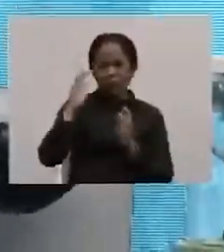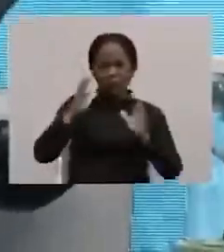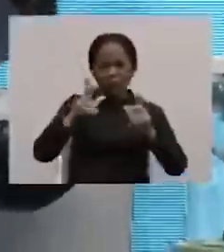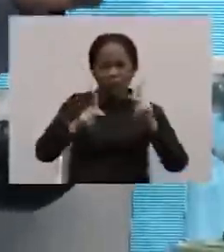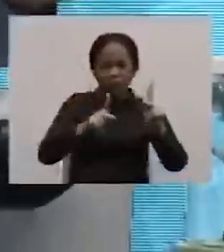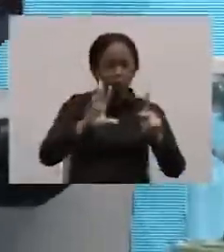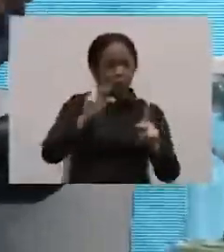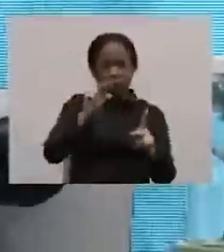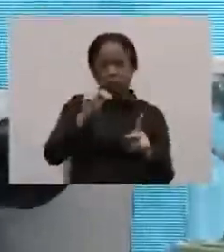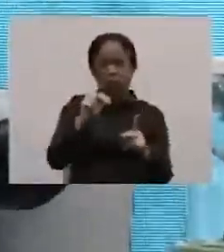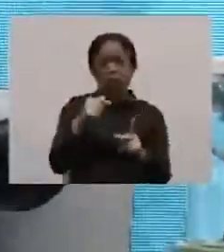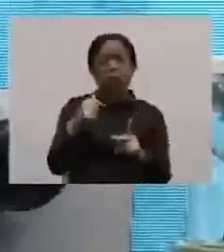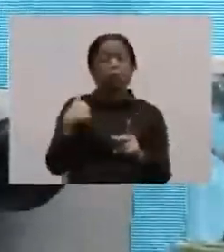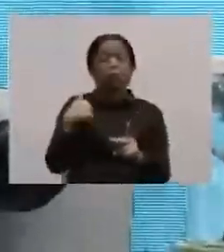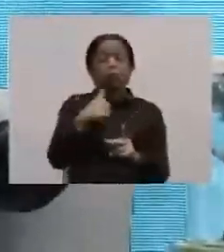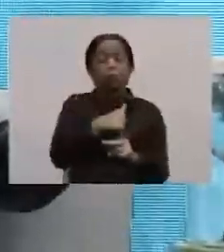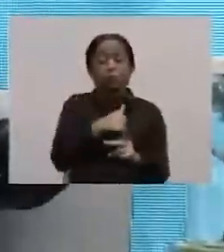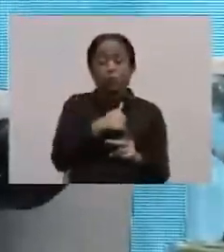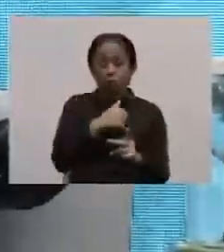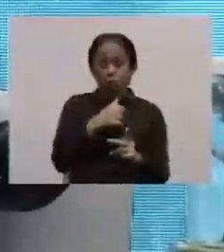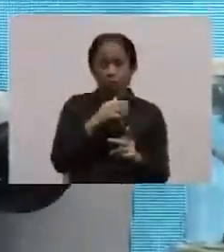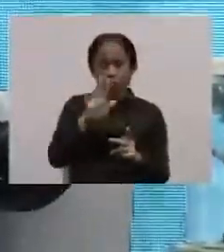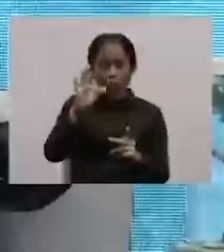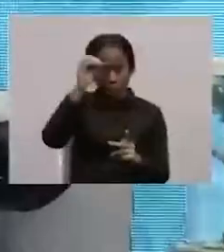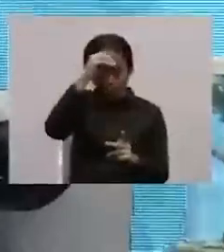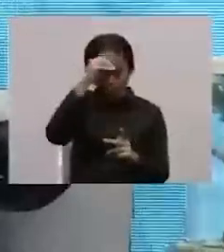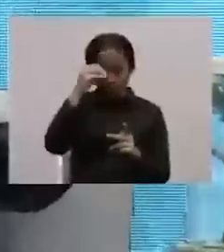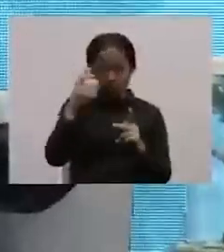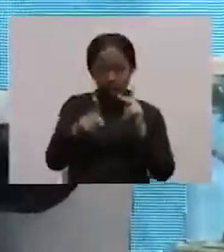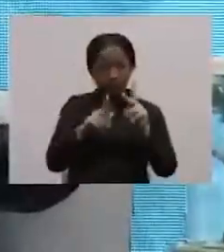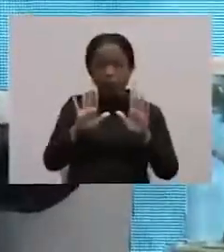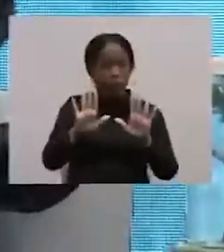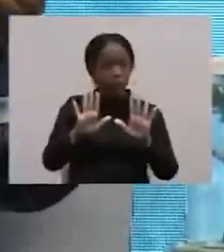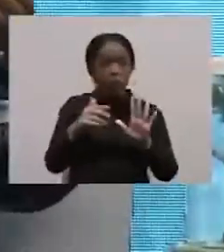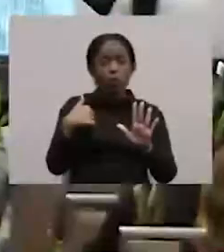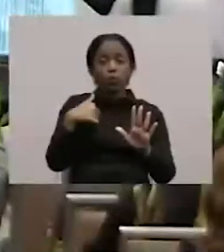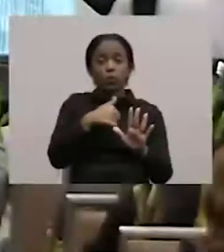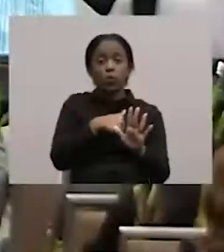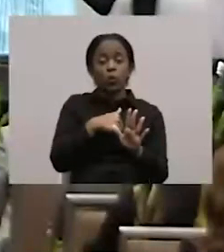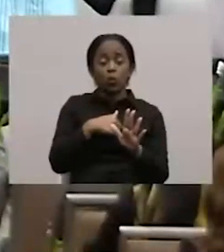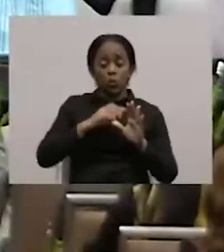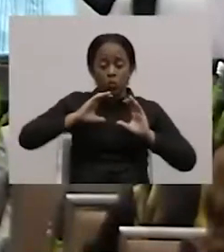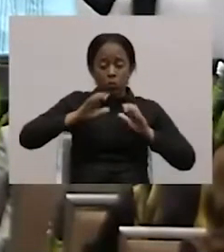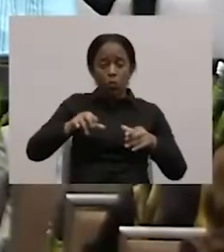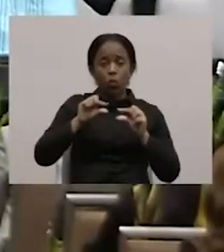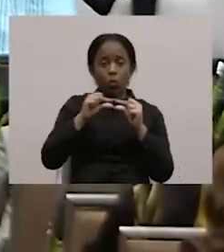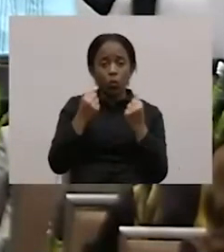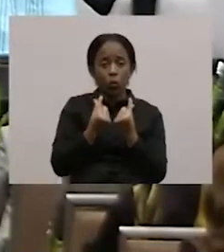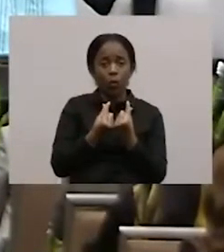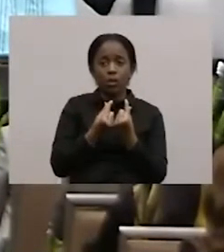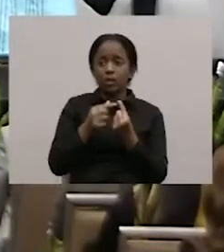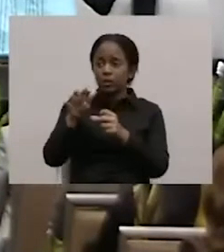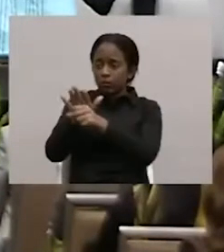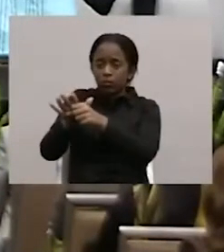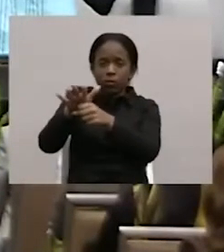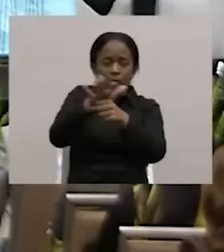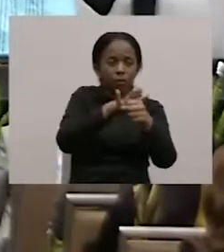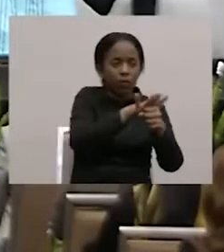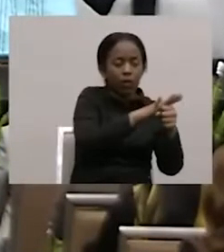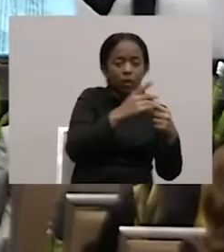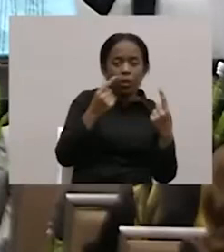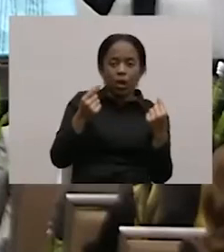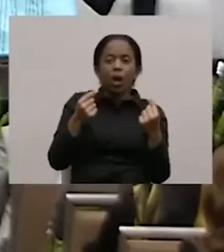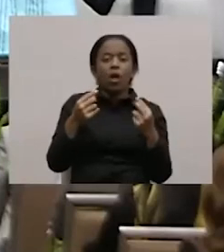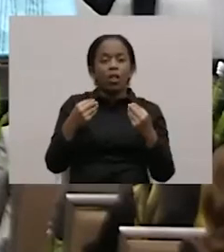comunicación y los medios de periodismo, no somos la opinión pública. Somos los medios a través de los cuales se expresan los diversos sectores que son los que hacen